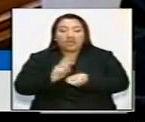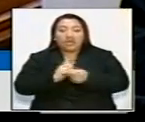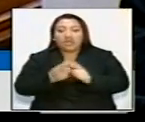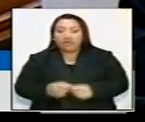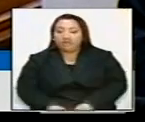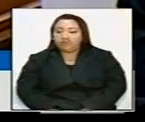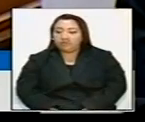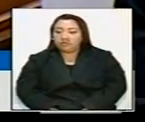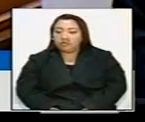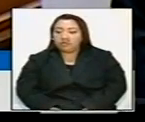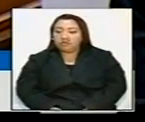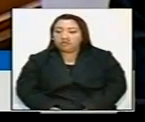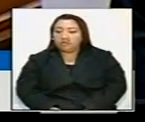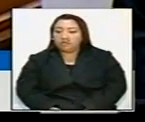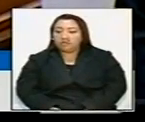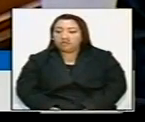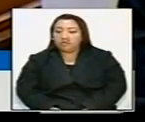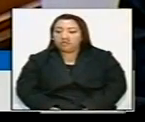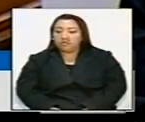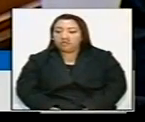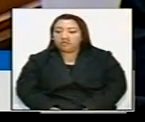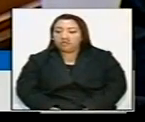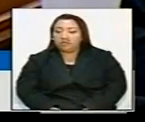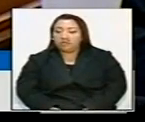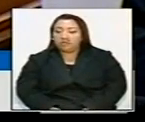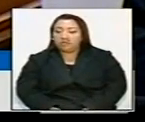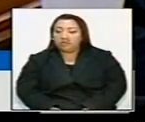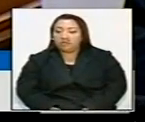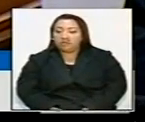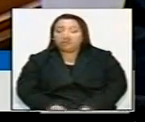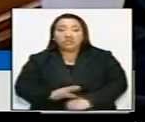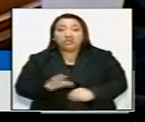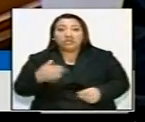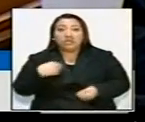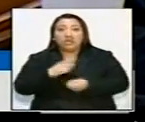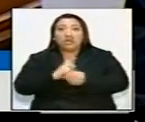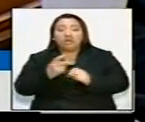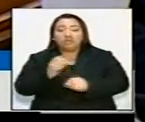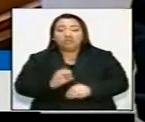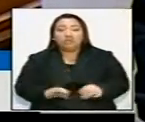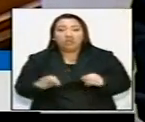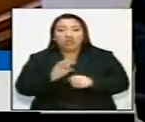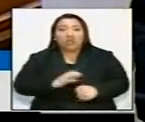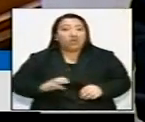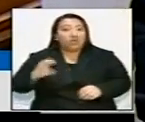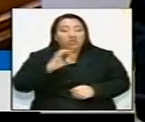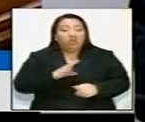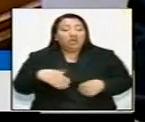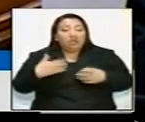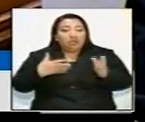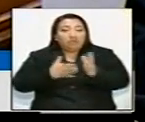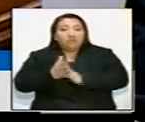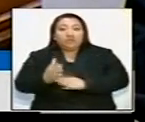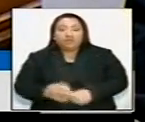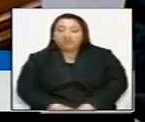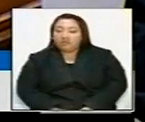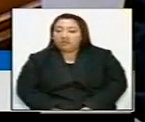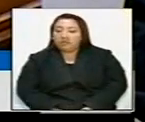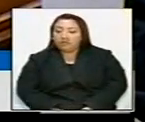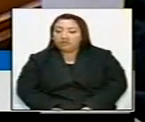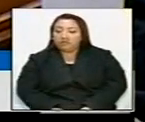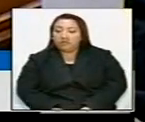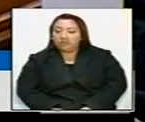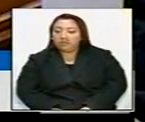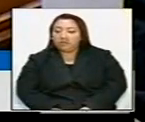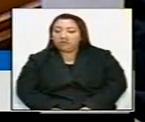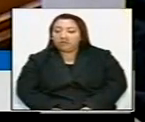cambios sin que tengamos conciencia que estos cambios fundamentales pueden llevarnos a una